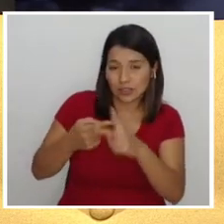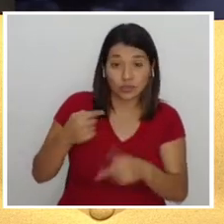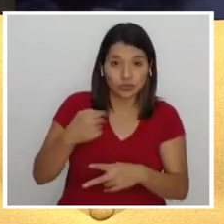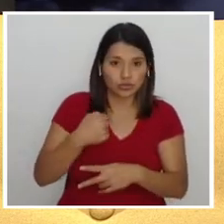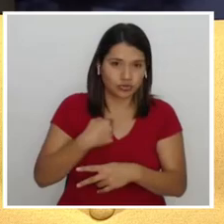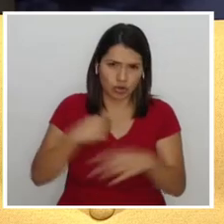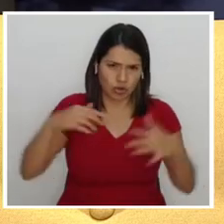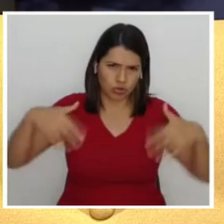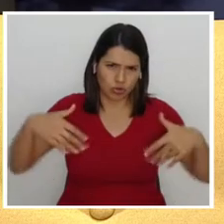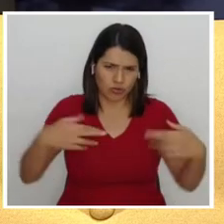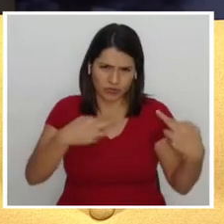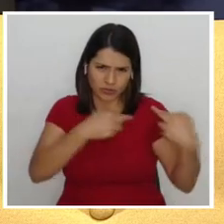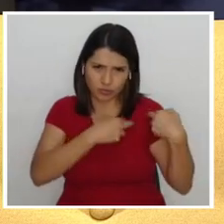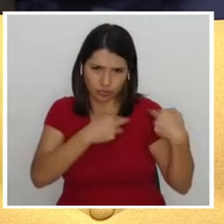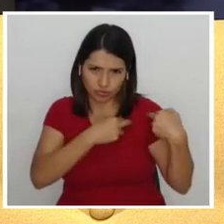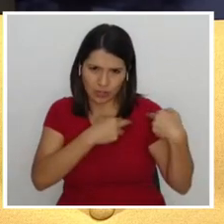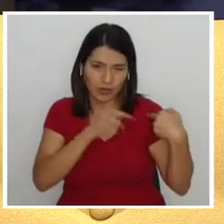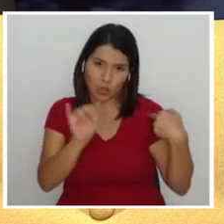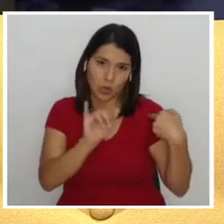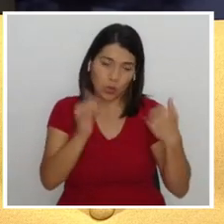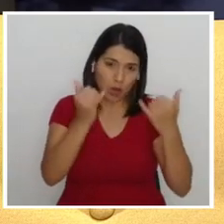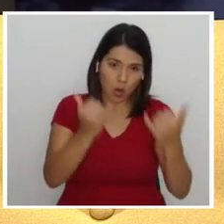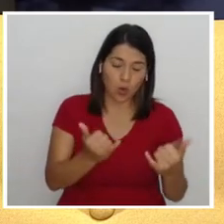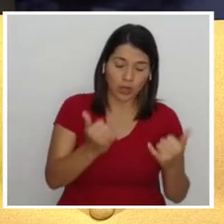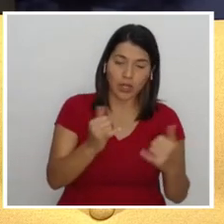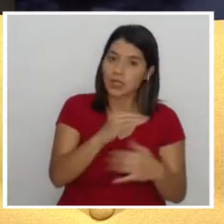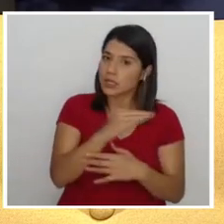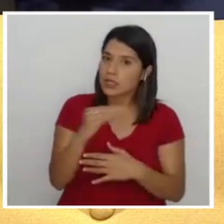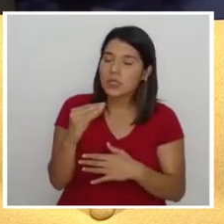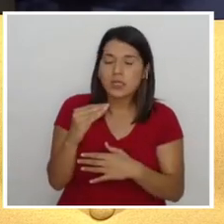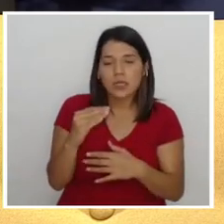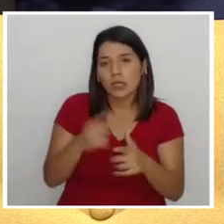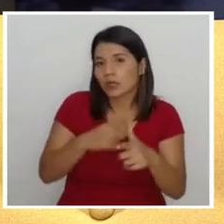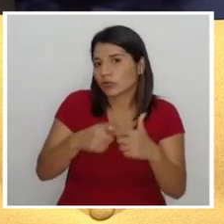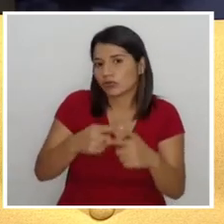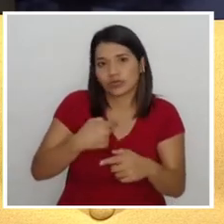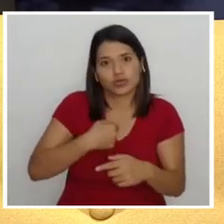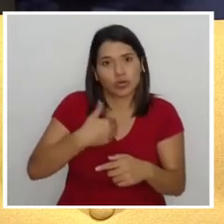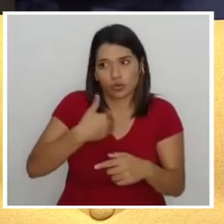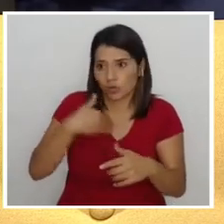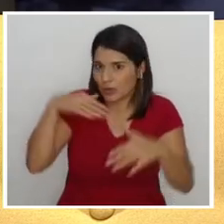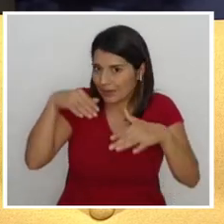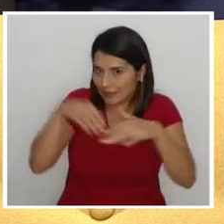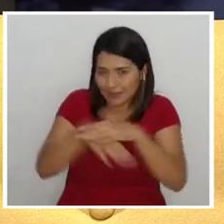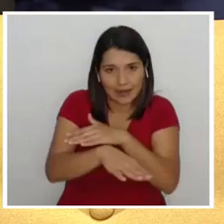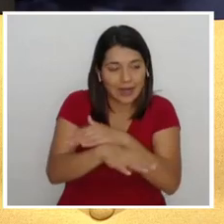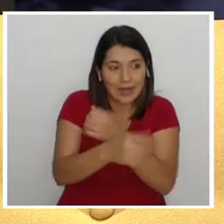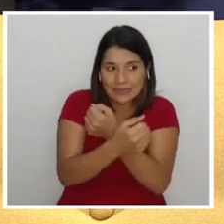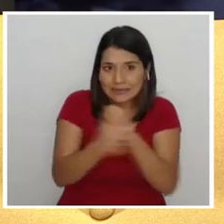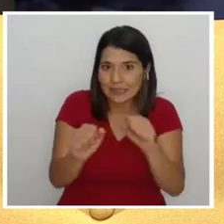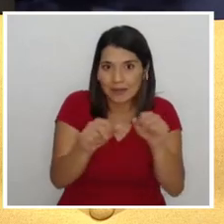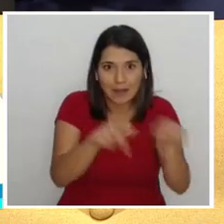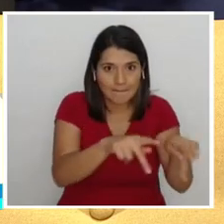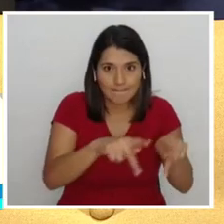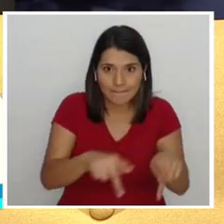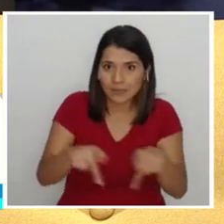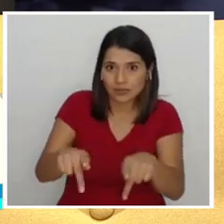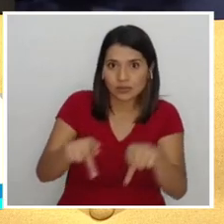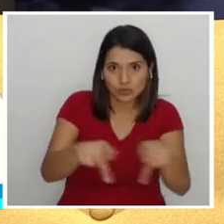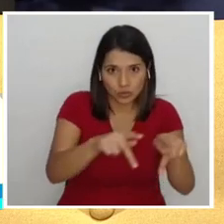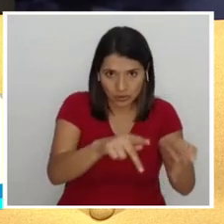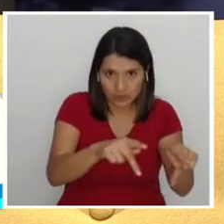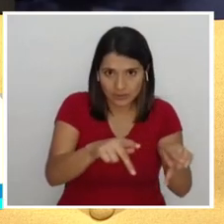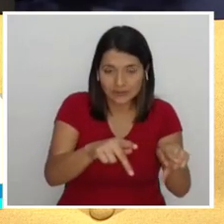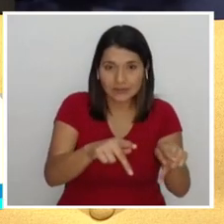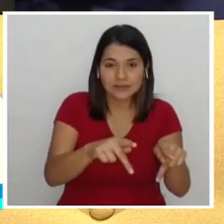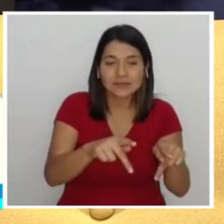como lo soy ahora. Y definitivamente me tocó entrar a rescatar personas a la línea